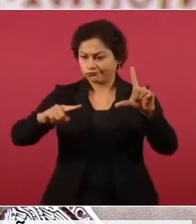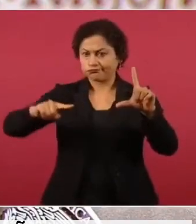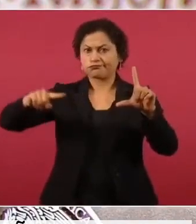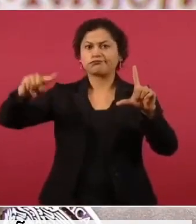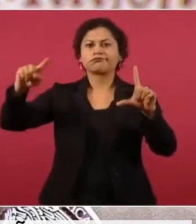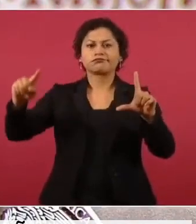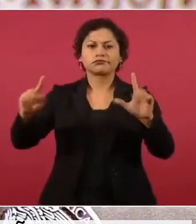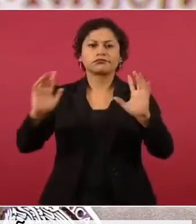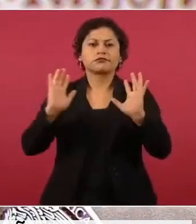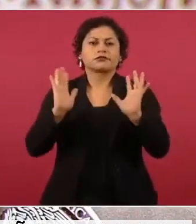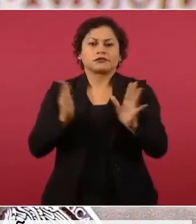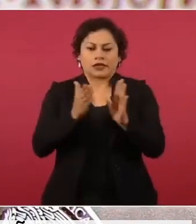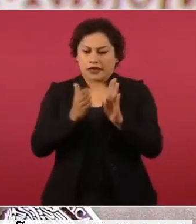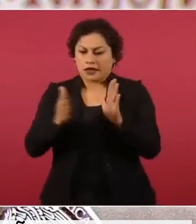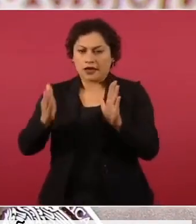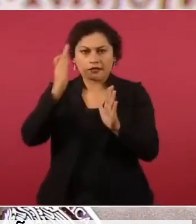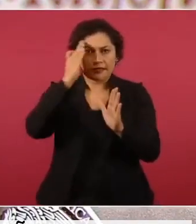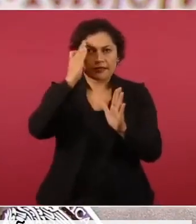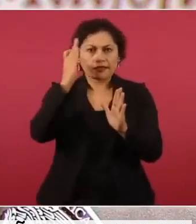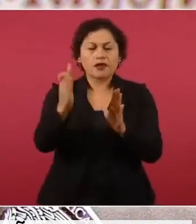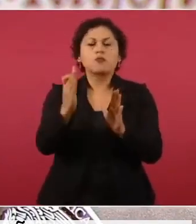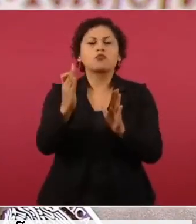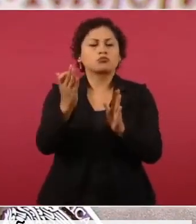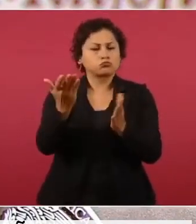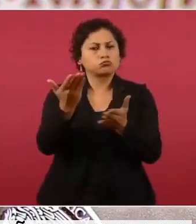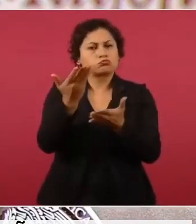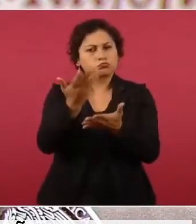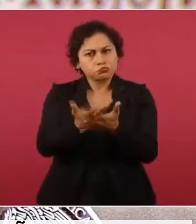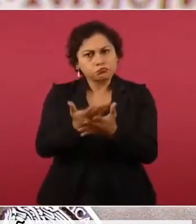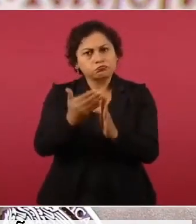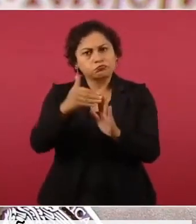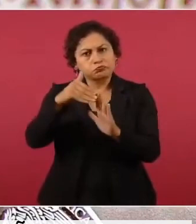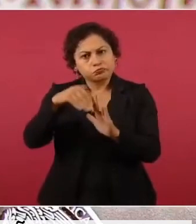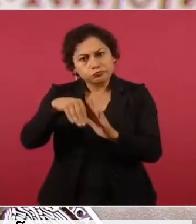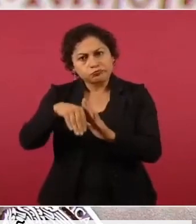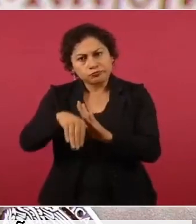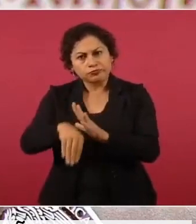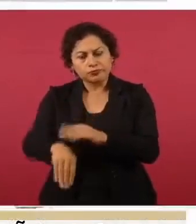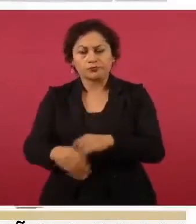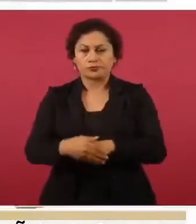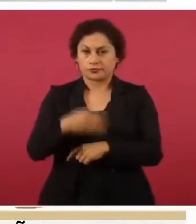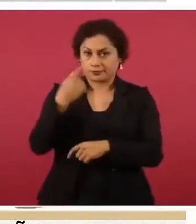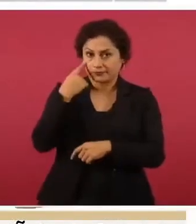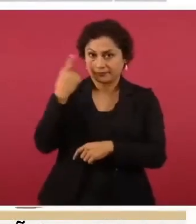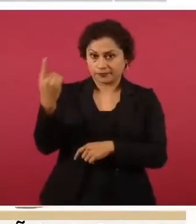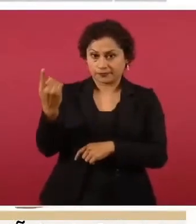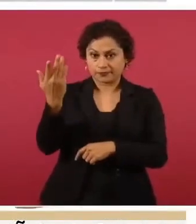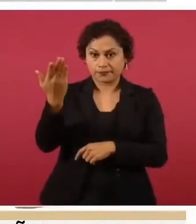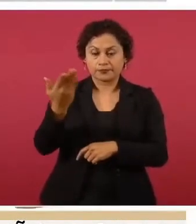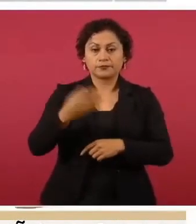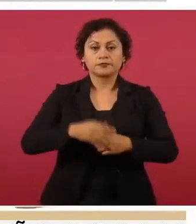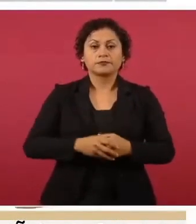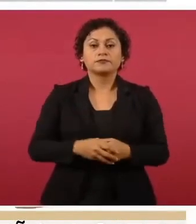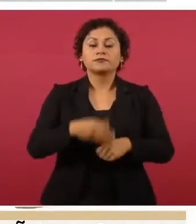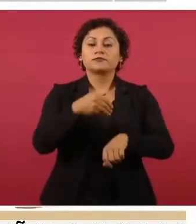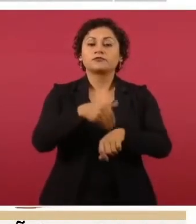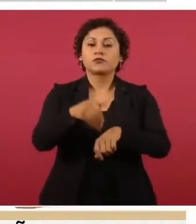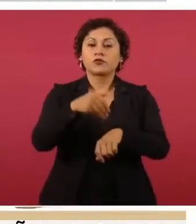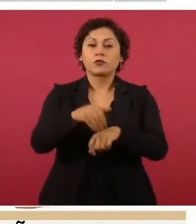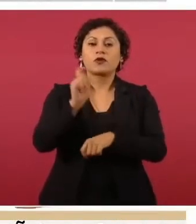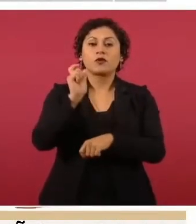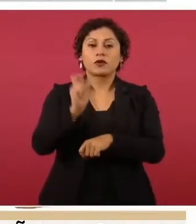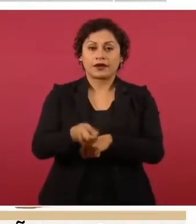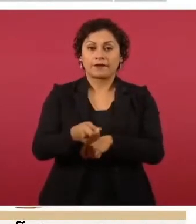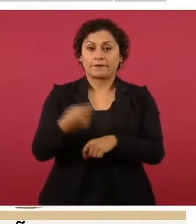hemos planteado, de la epidemia. Y lo que podemos ver en los números, lo mostramos nuevamente aquí, es la misma tendencia que en